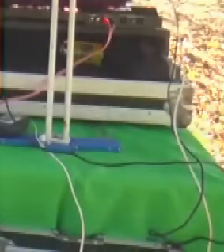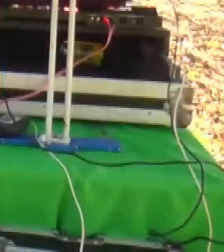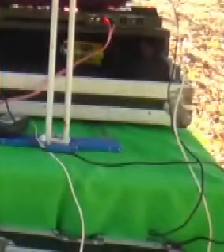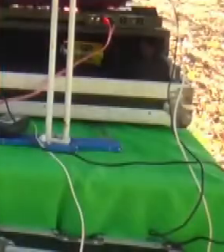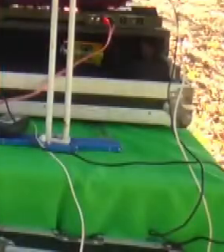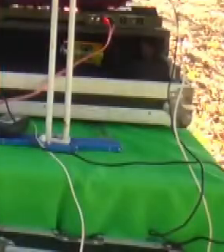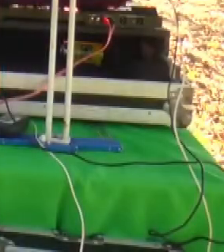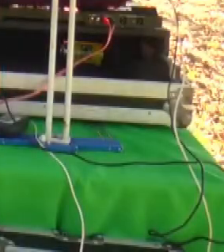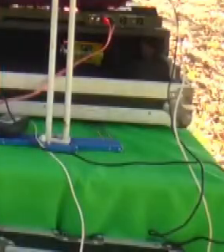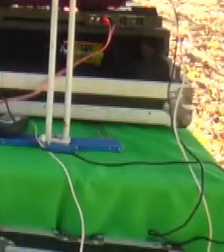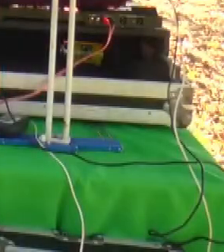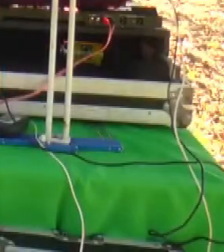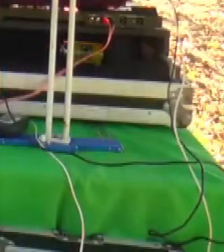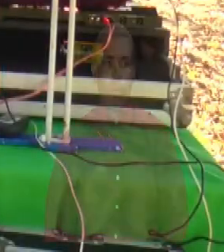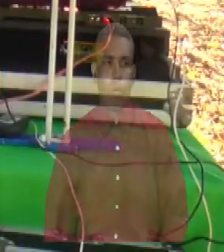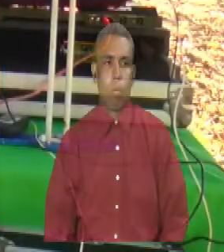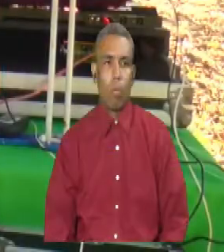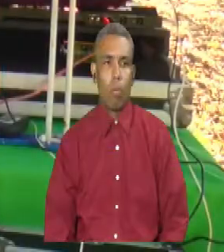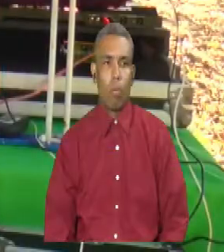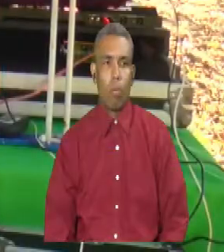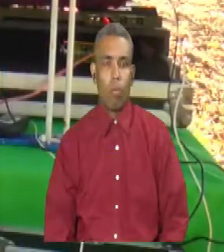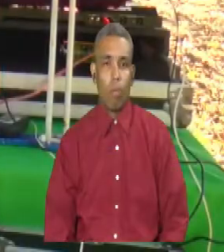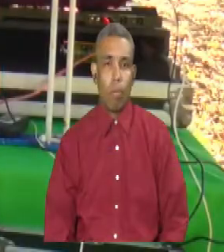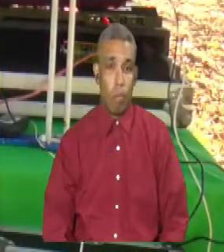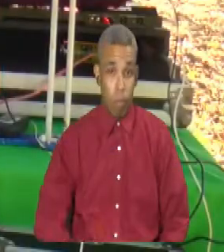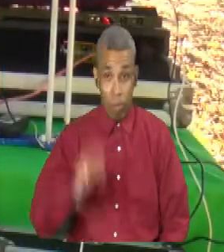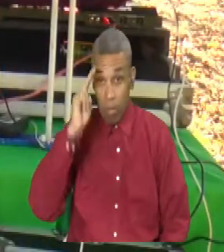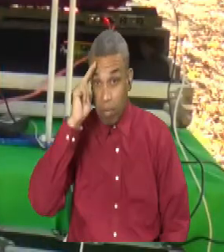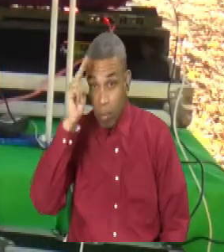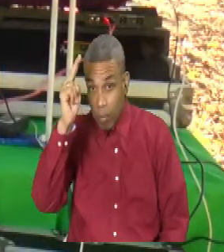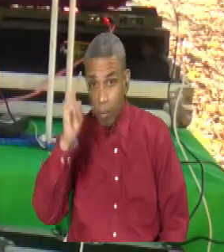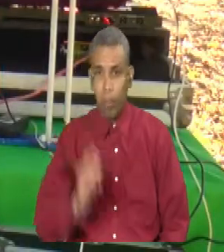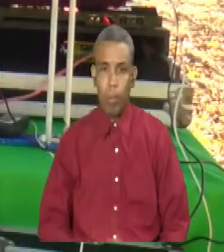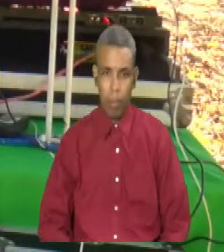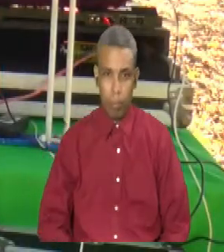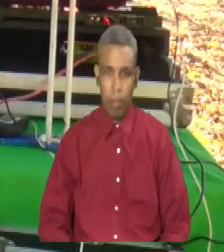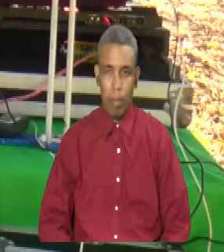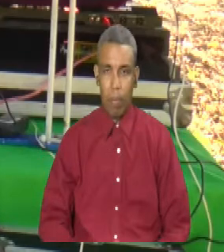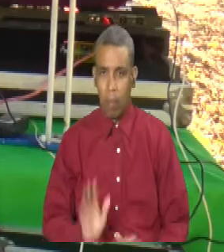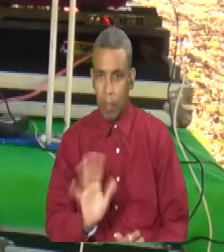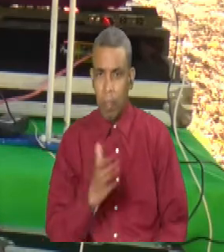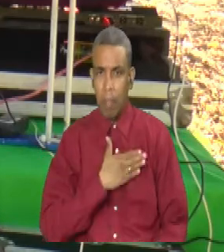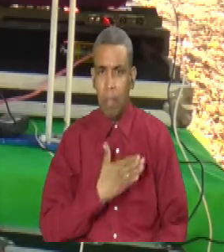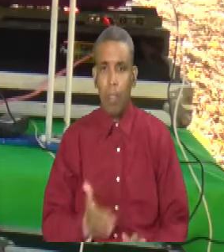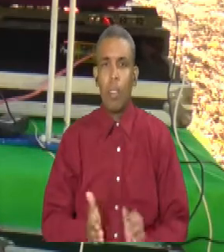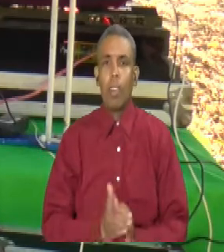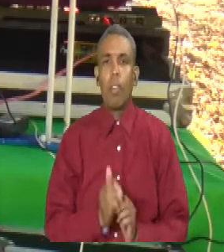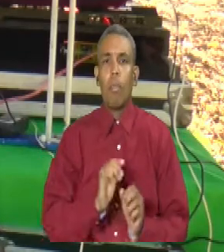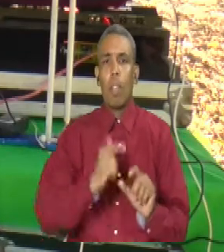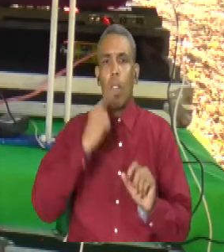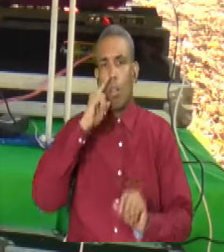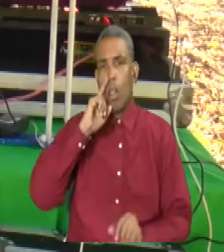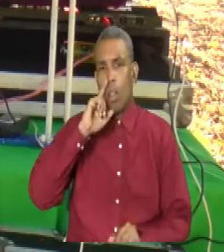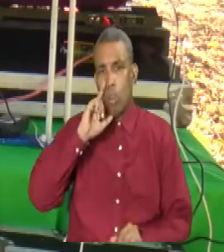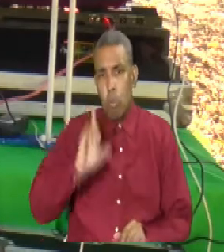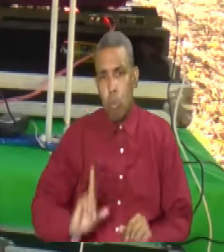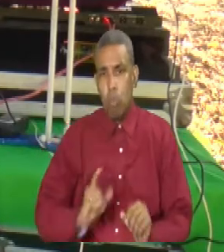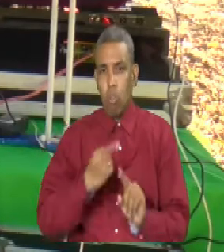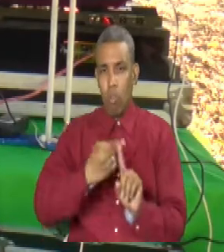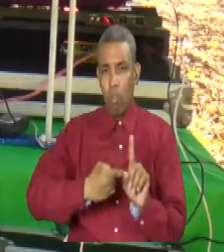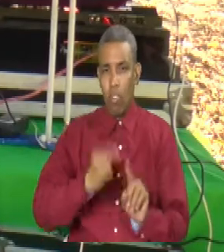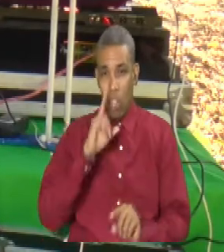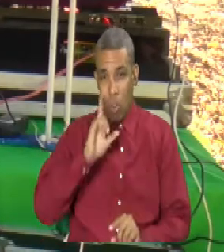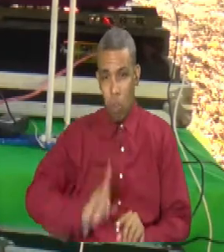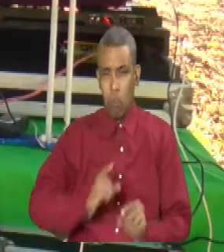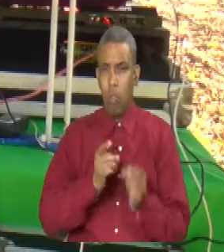Hola Jennifer, ¿qué tal? Y a todos nuestros televidentes en casa. Recuerden que este 16 de julio la invitación es para darnos cita allí en la discoteca La Jungla